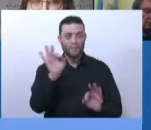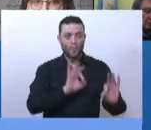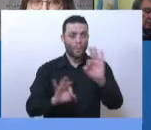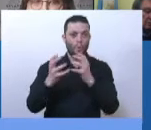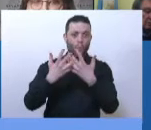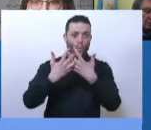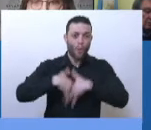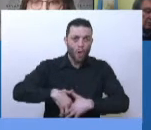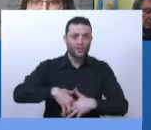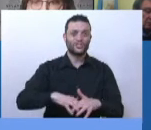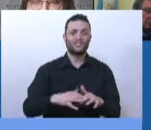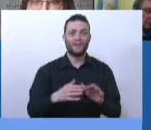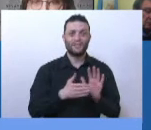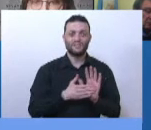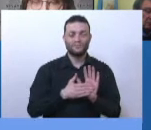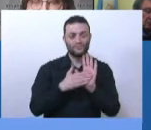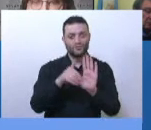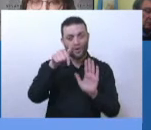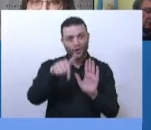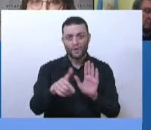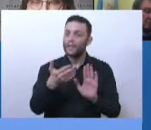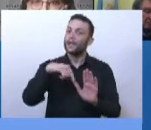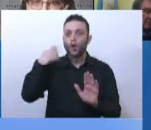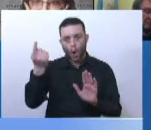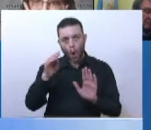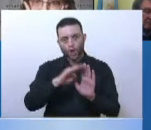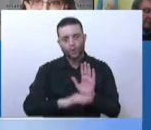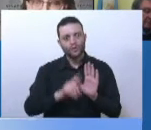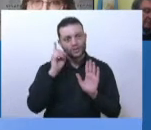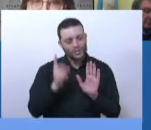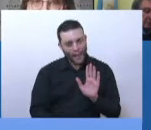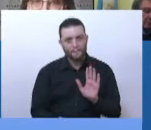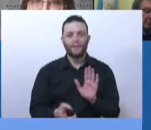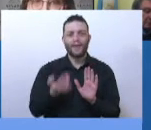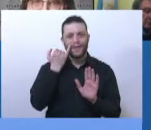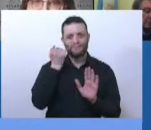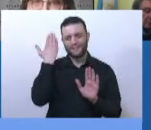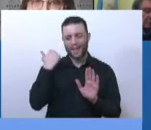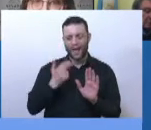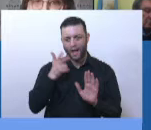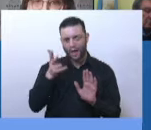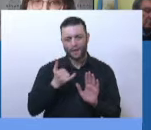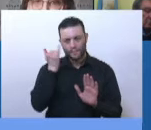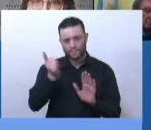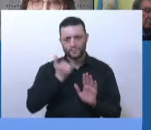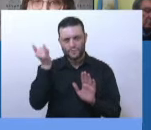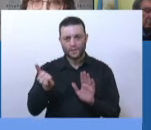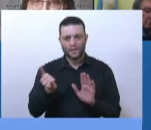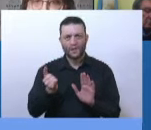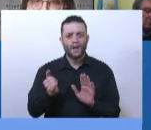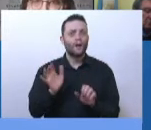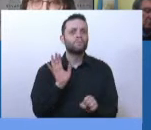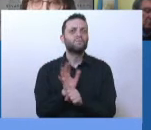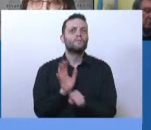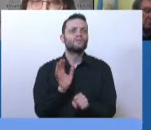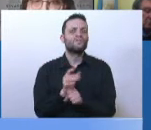venido tratando en este último tiempo, una naturalización que los problemas que presenta la ley